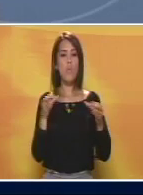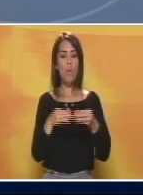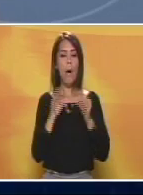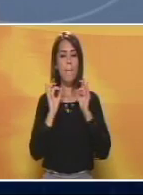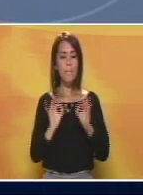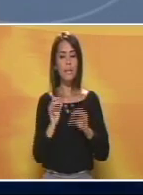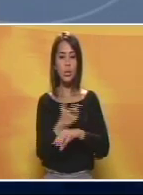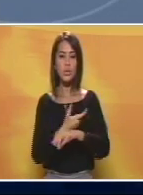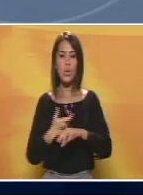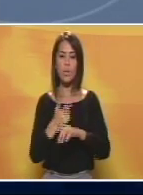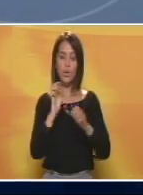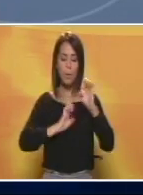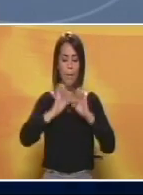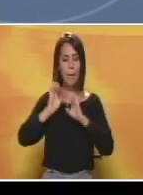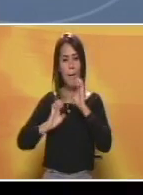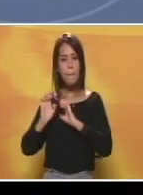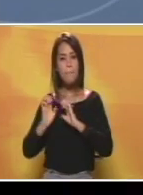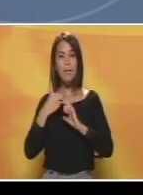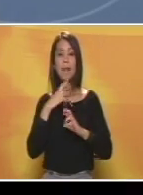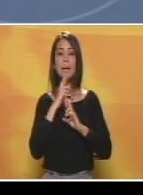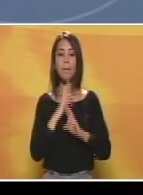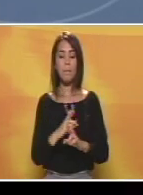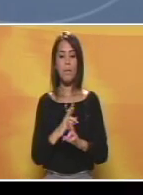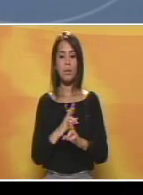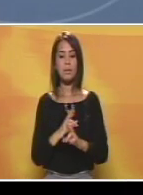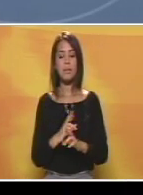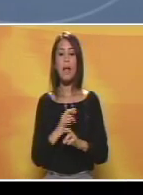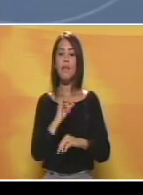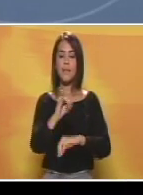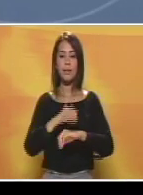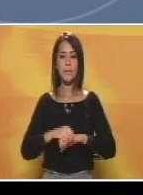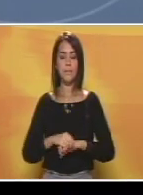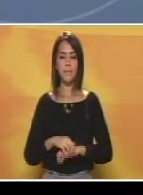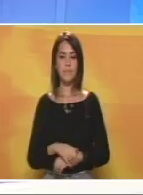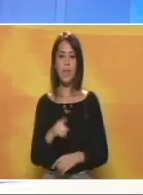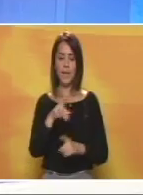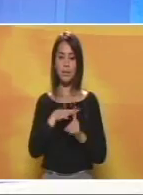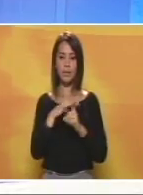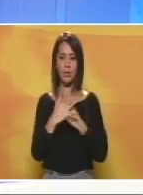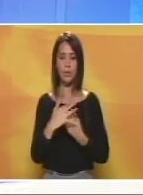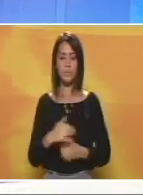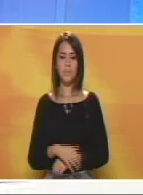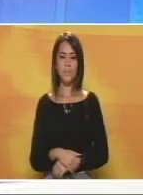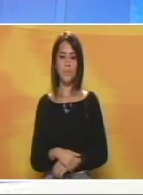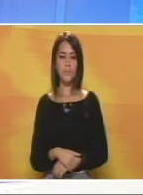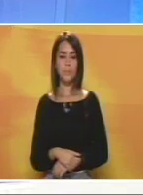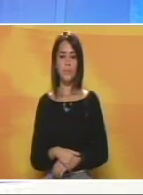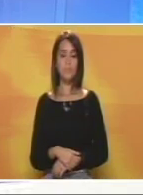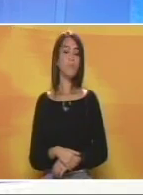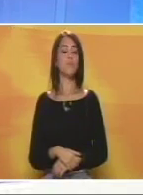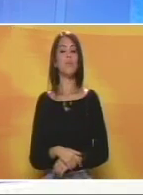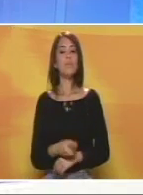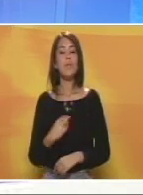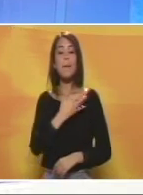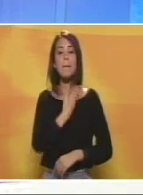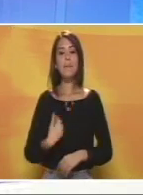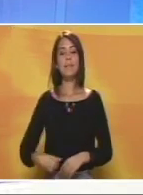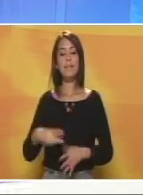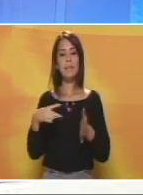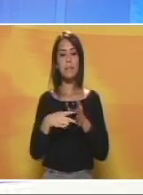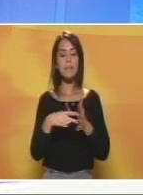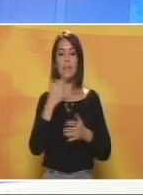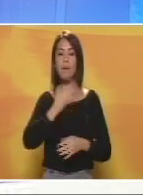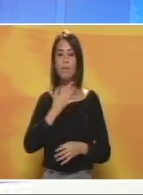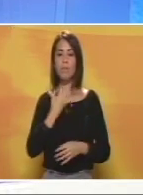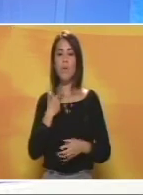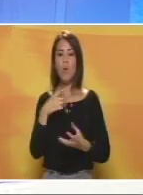su gobierno a fin de evaluar la respuesta de Reino Unido a esta crisis. El presidente de Siria, Bashar al-Assad, afirmó